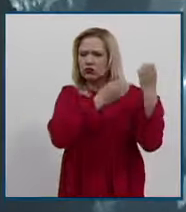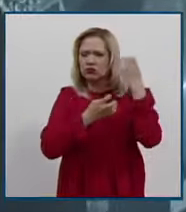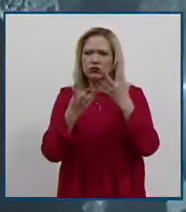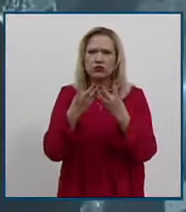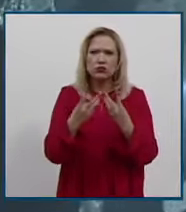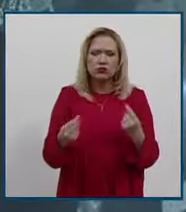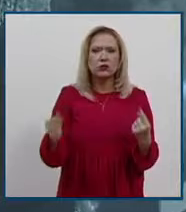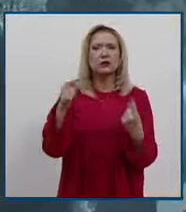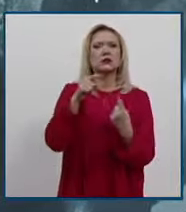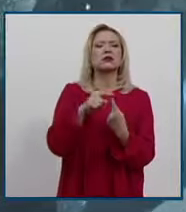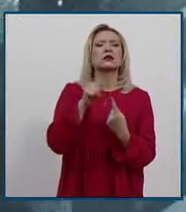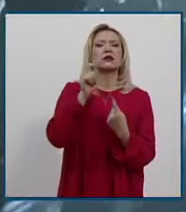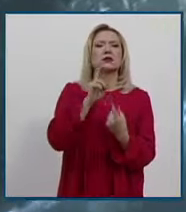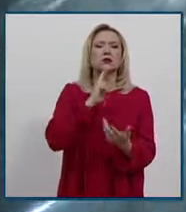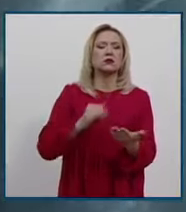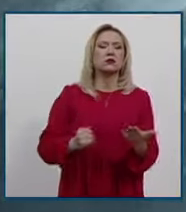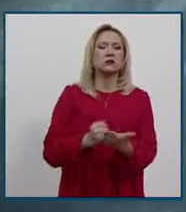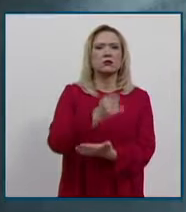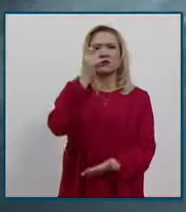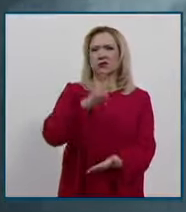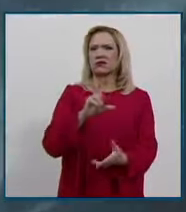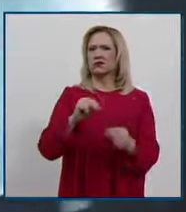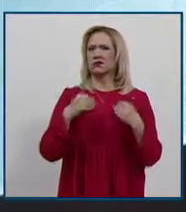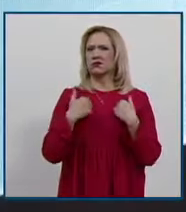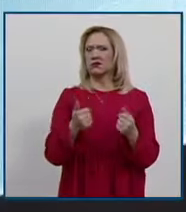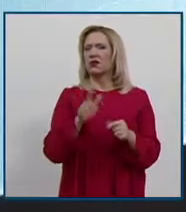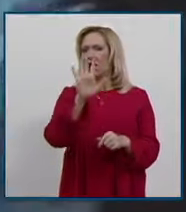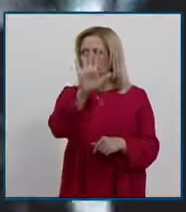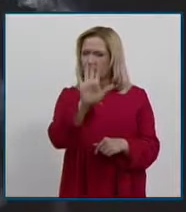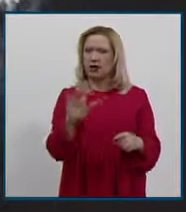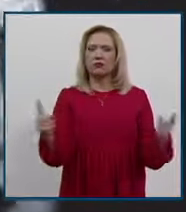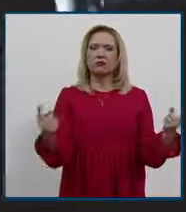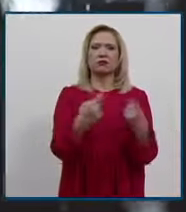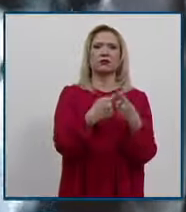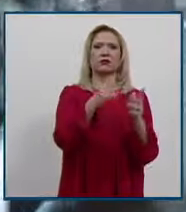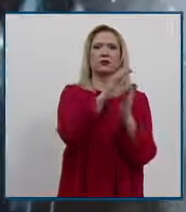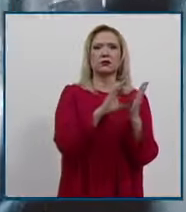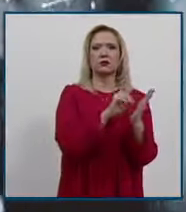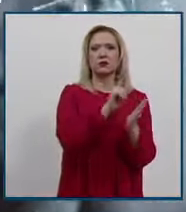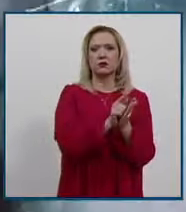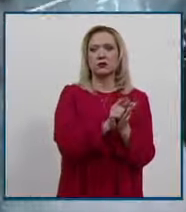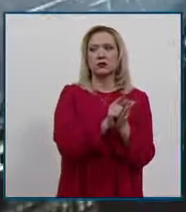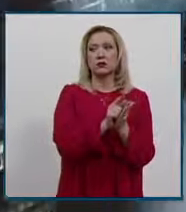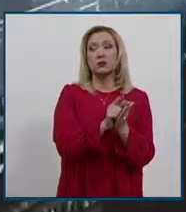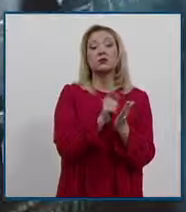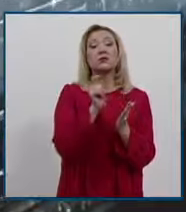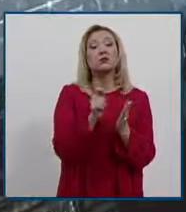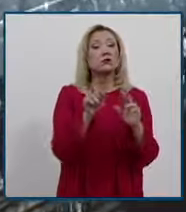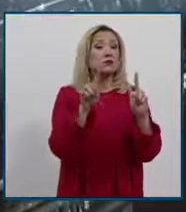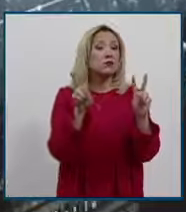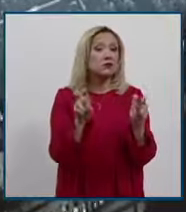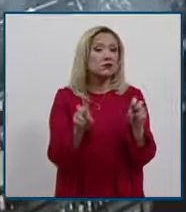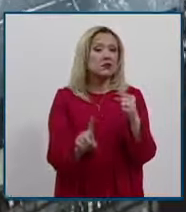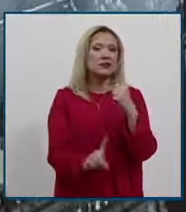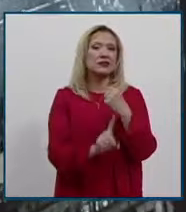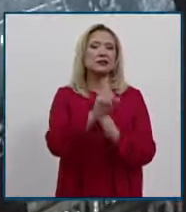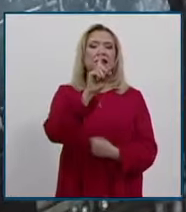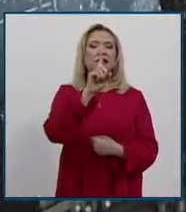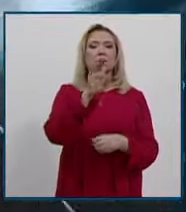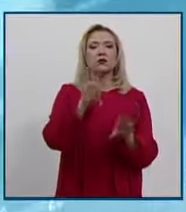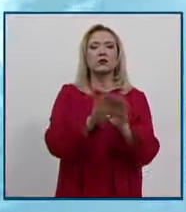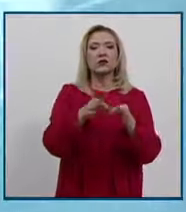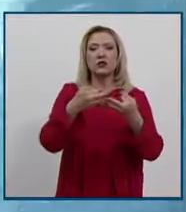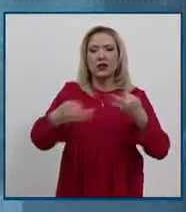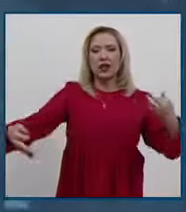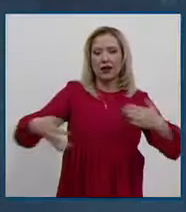una aclaración de Sentencia emitida al resolver una controversia constitucional que tiene que ver con un conflicto sobre límites